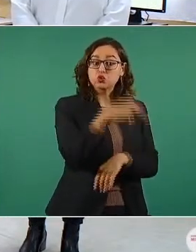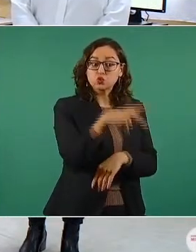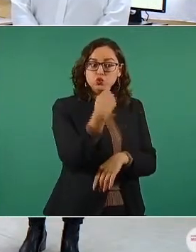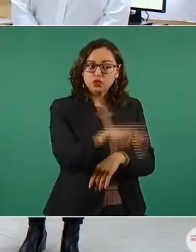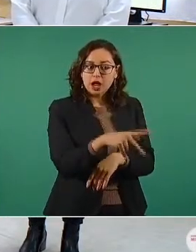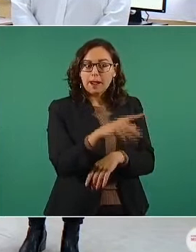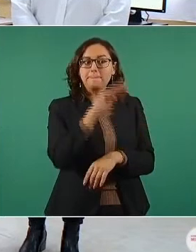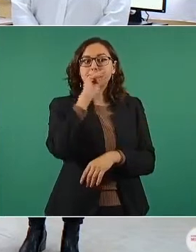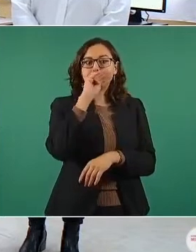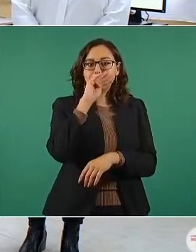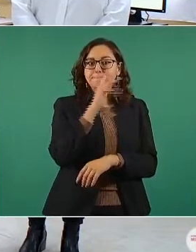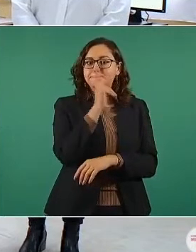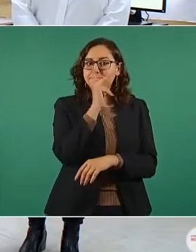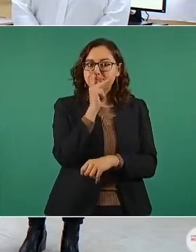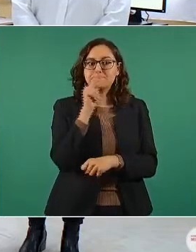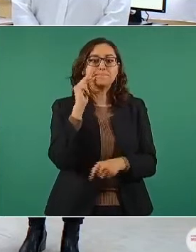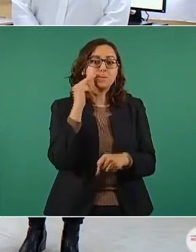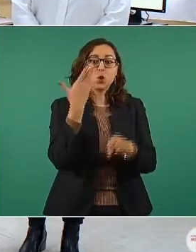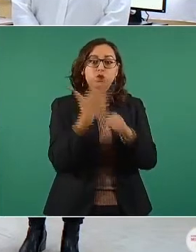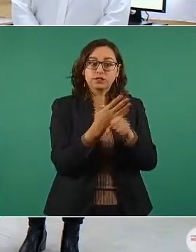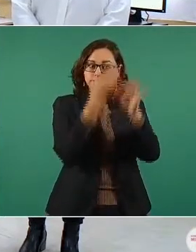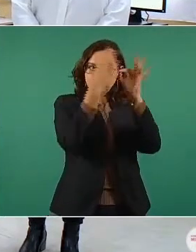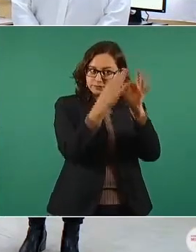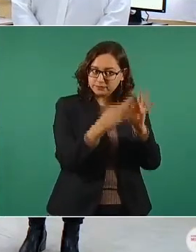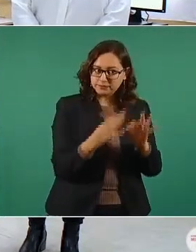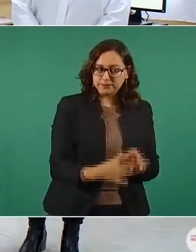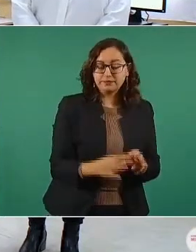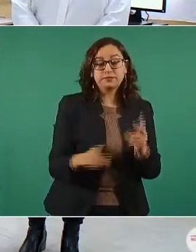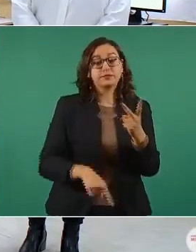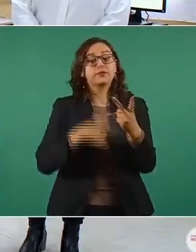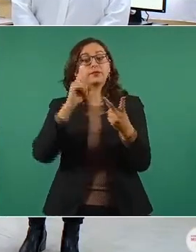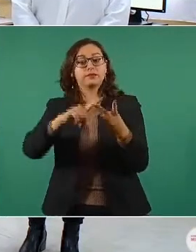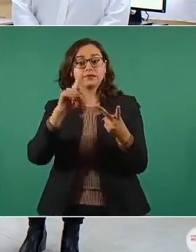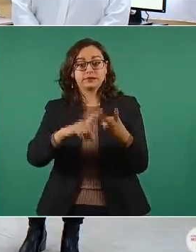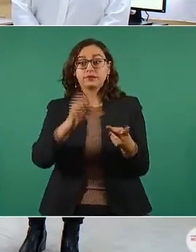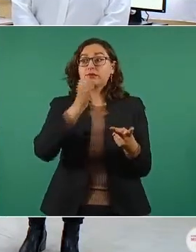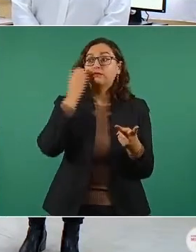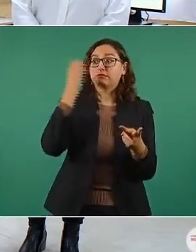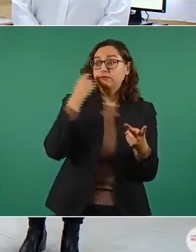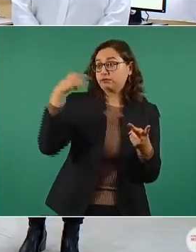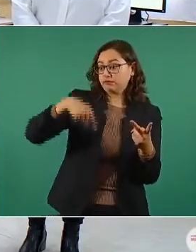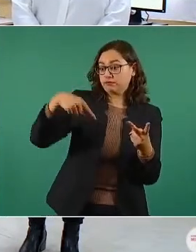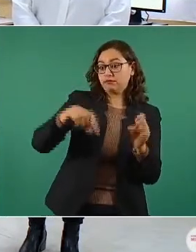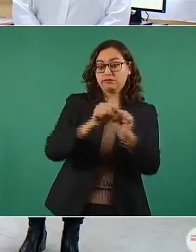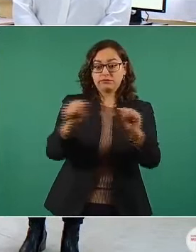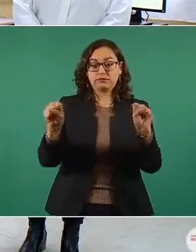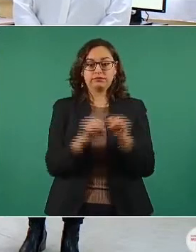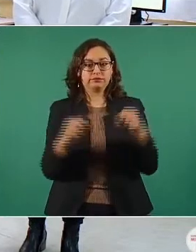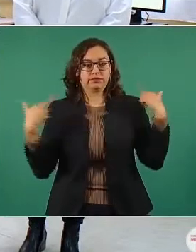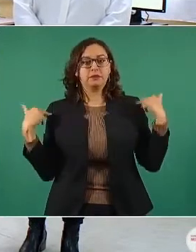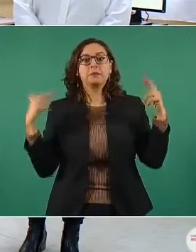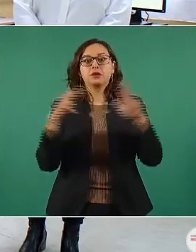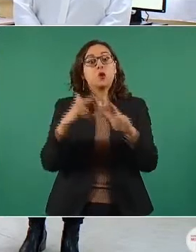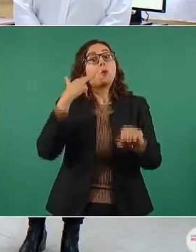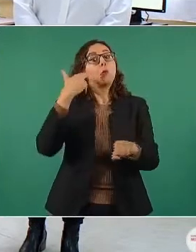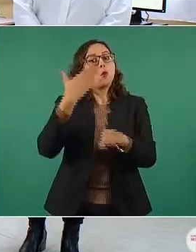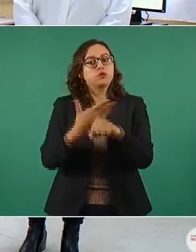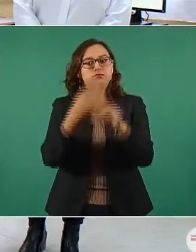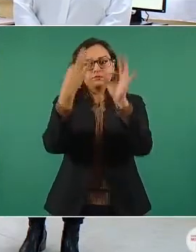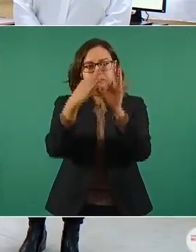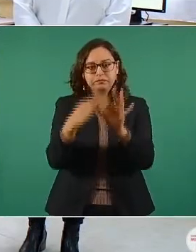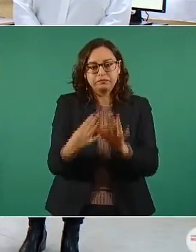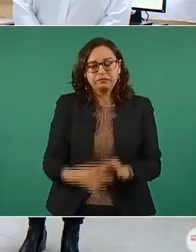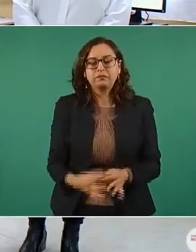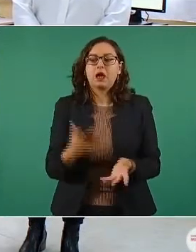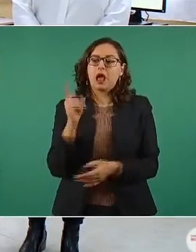o corresponsabilidad de los padres, en la escuela y en las aulas, en los salones, vigilando siempre que haya agua